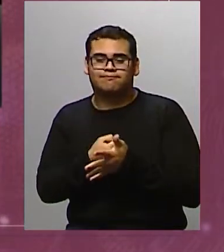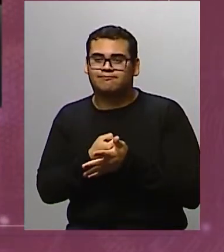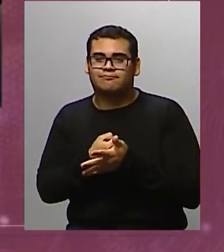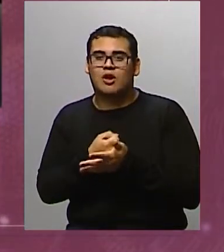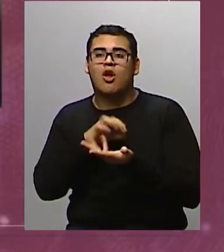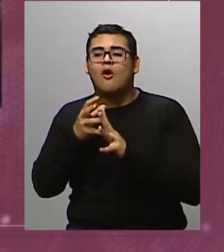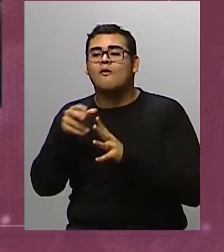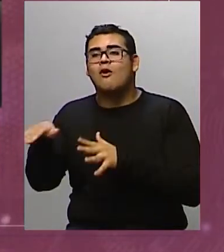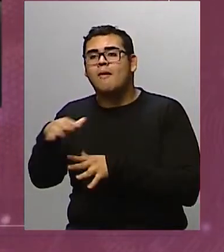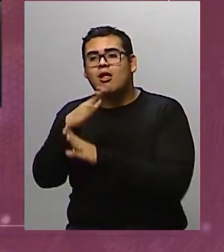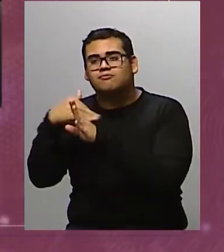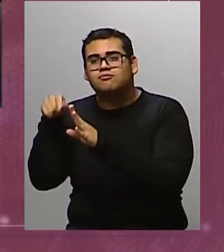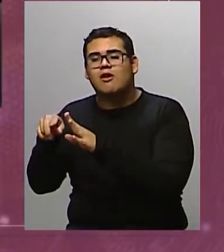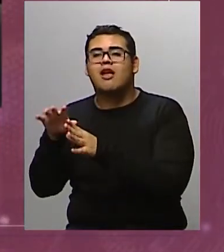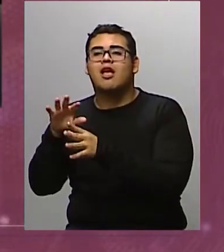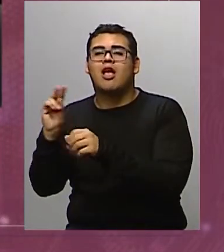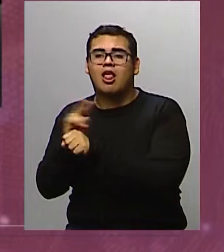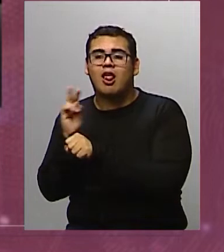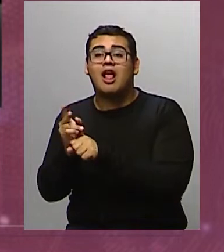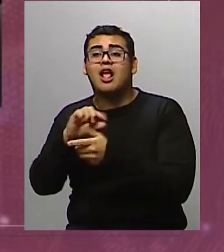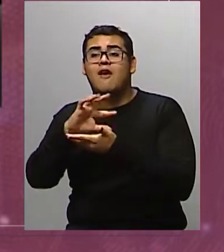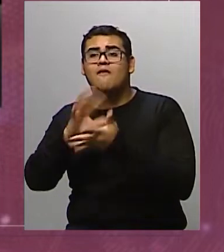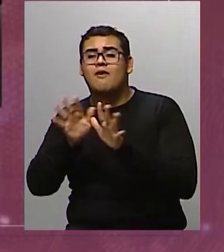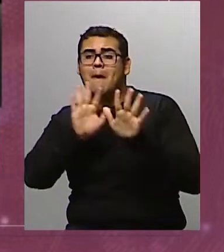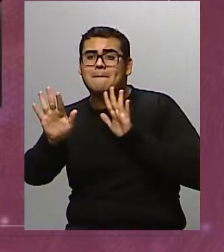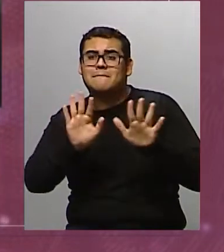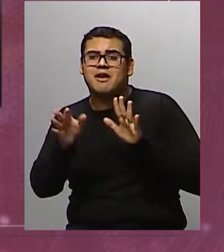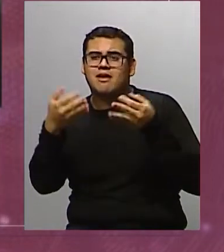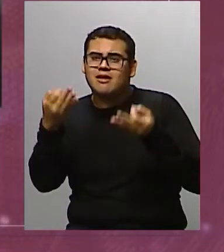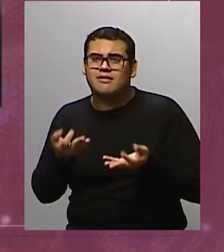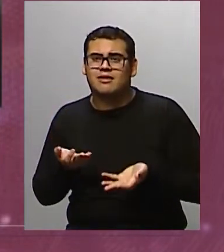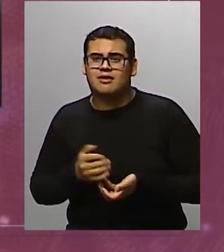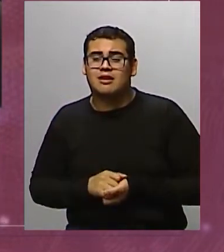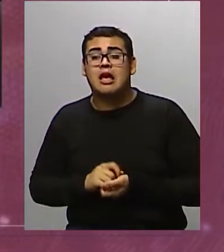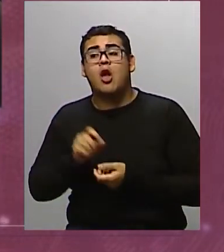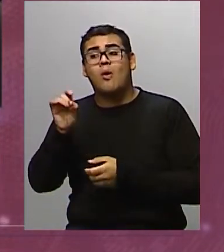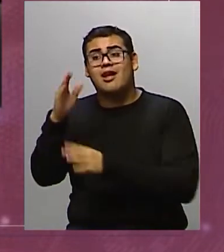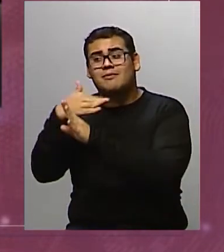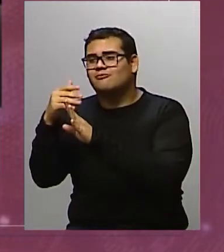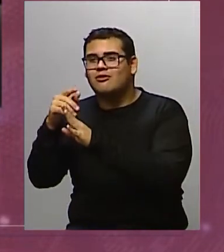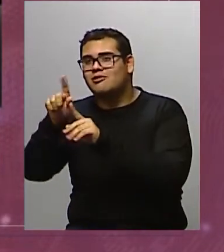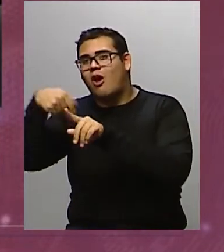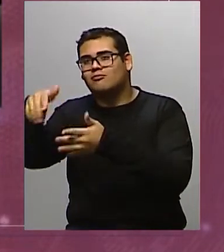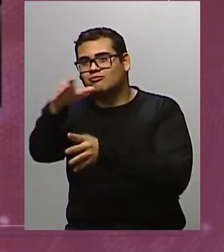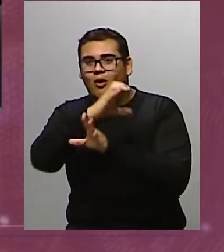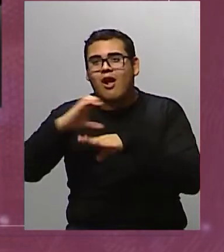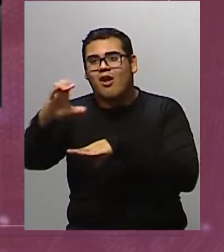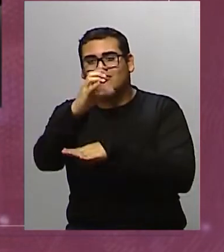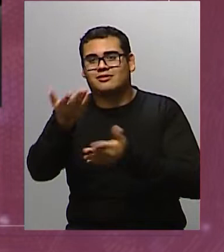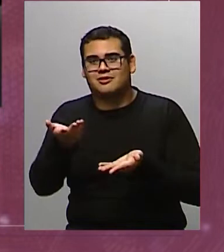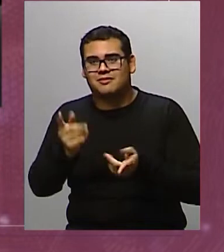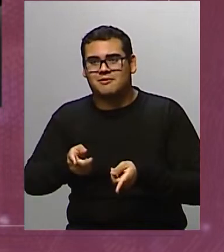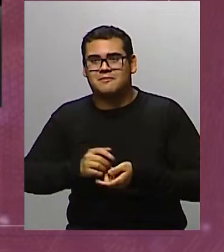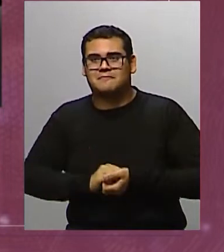para poder detener los impactos que están deteriorando a estos sistemas y a otros ecosistemas en la provincia. O sea que el tiempo